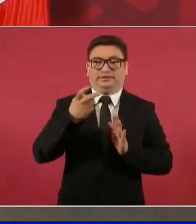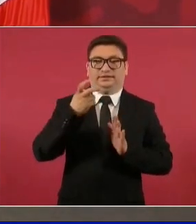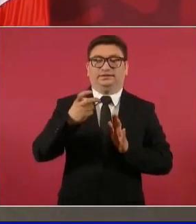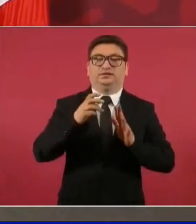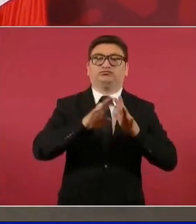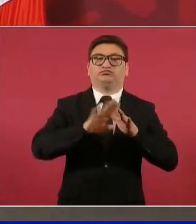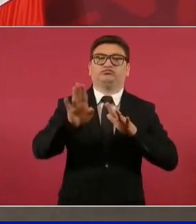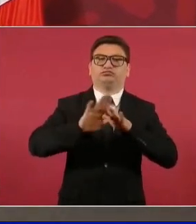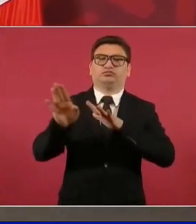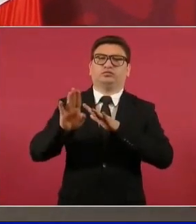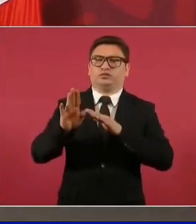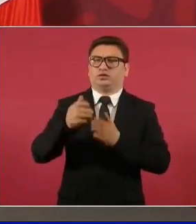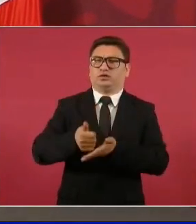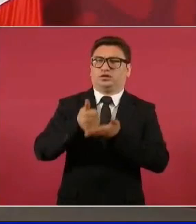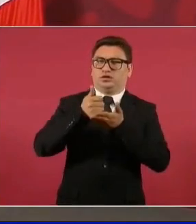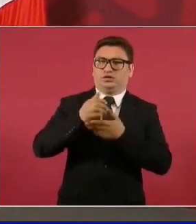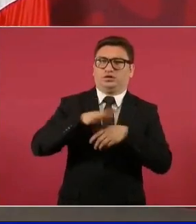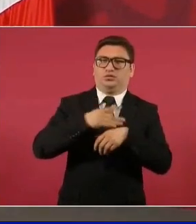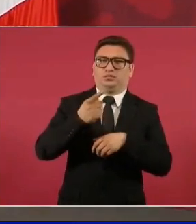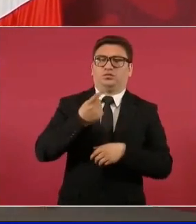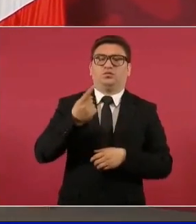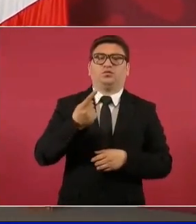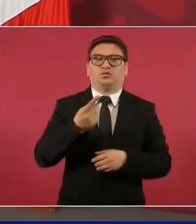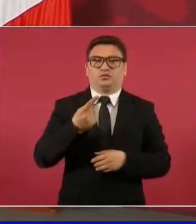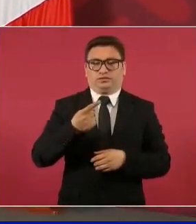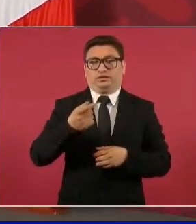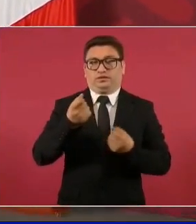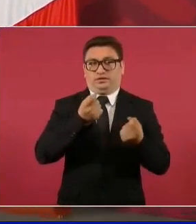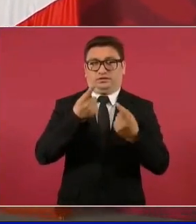porque fue como una válvula de escape.